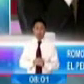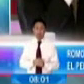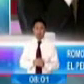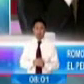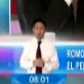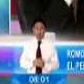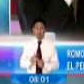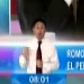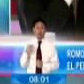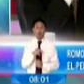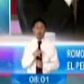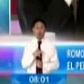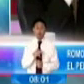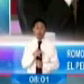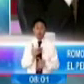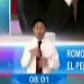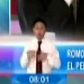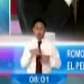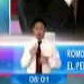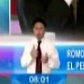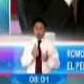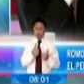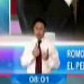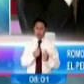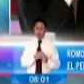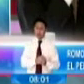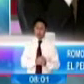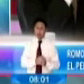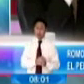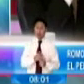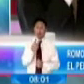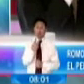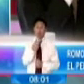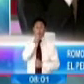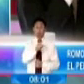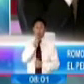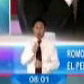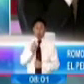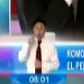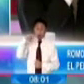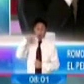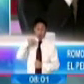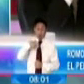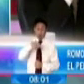en una actuación ejemplar, porque eran dos ciudadanos que cruzaban a pie